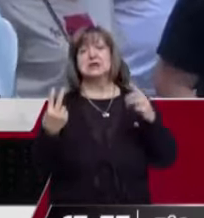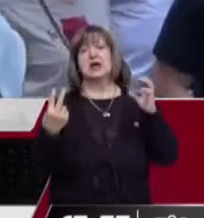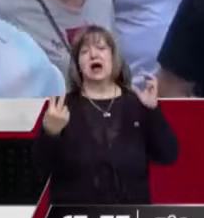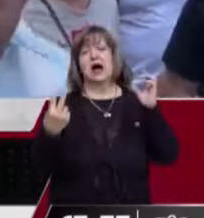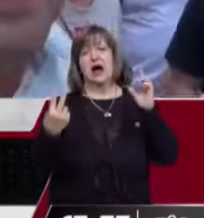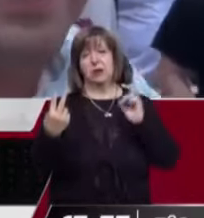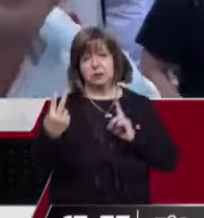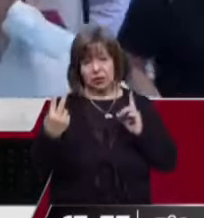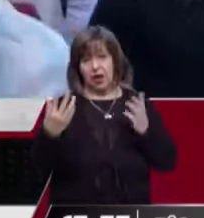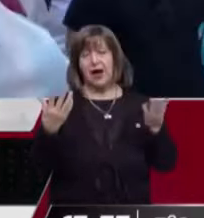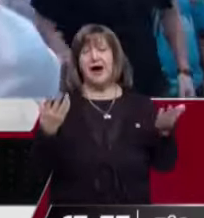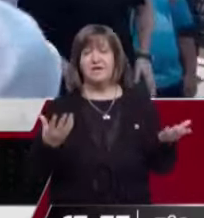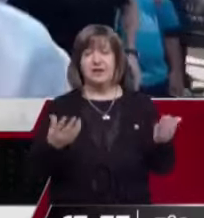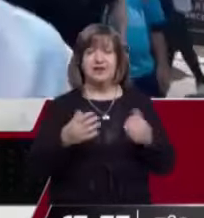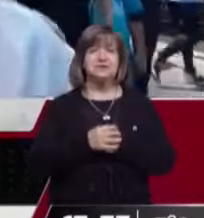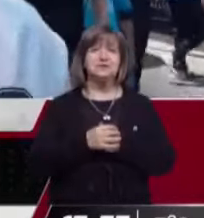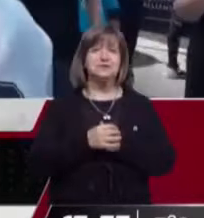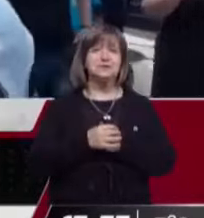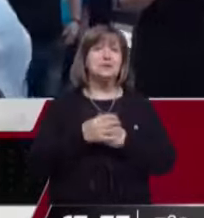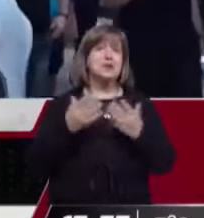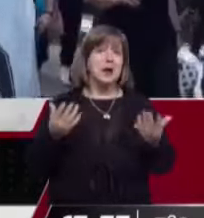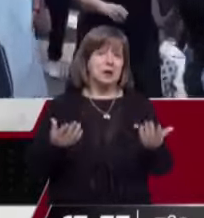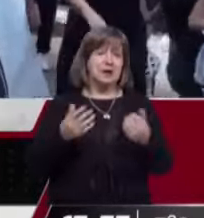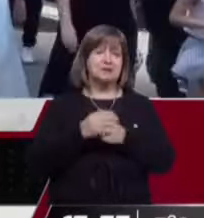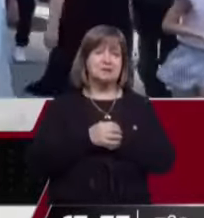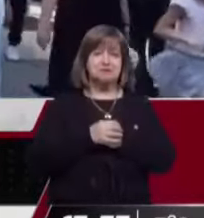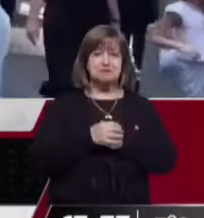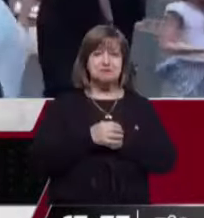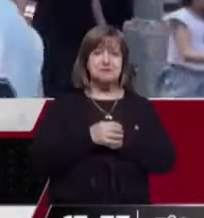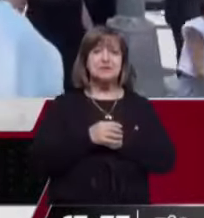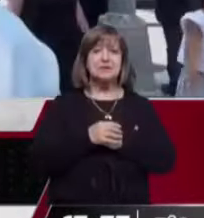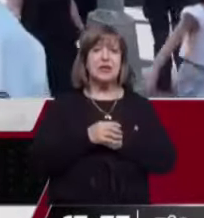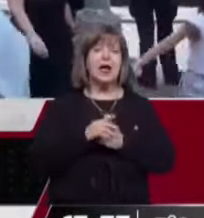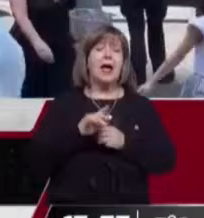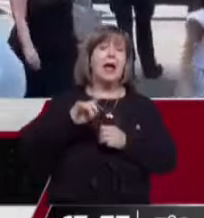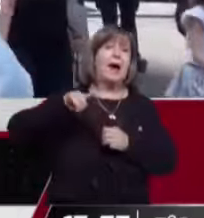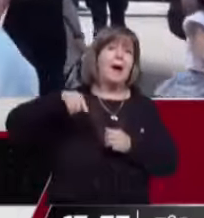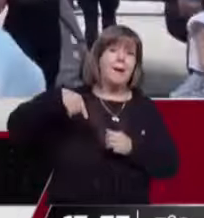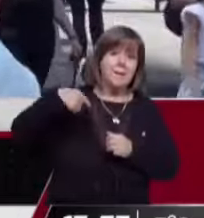4-0. Y mañana. Adrián, bueno, excelente. Y mañana, cobertura. Si no.